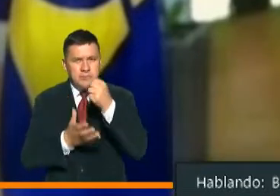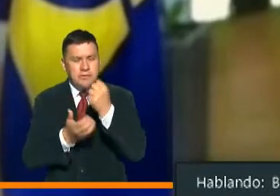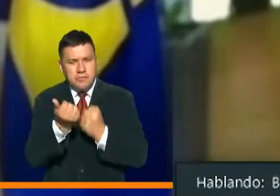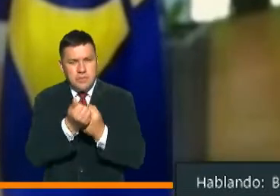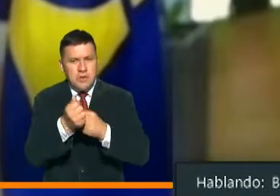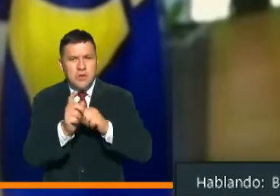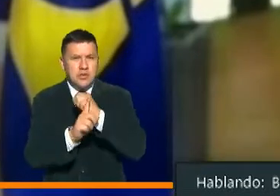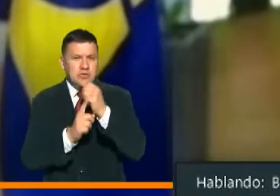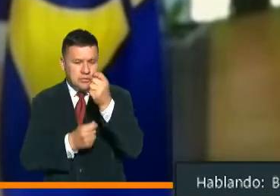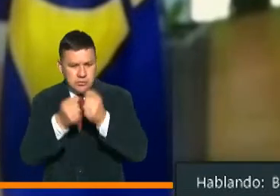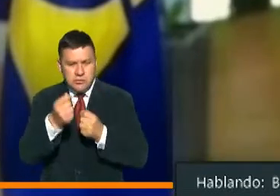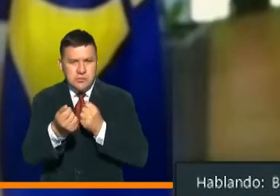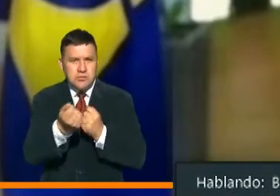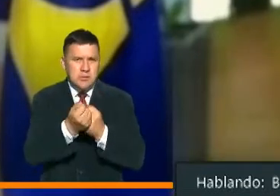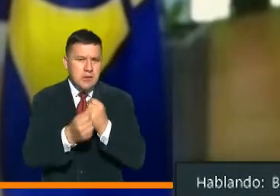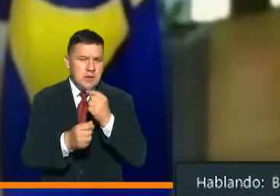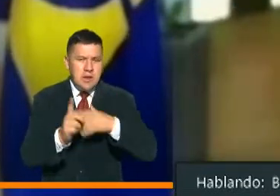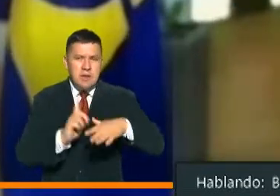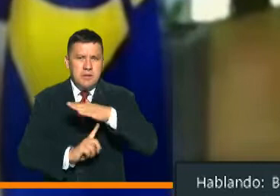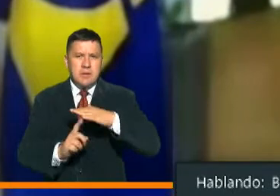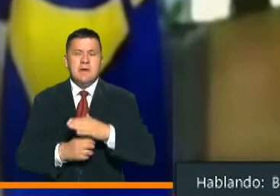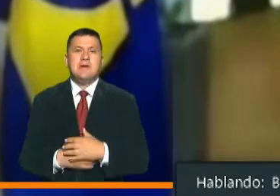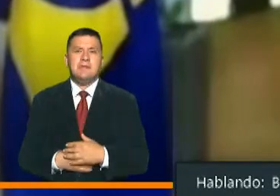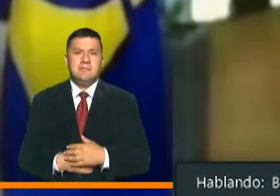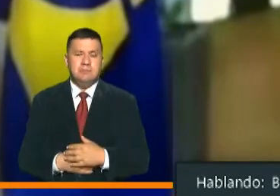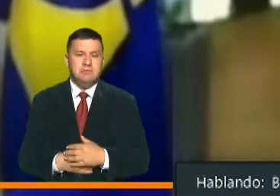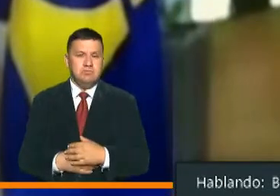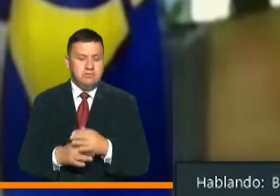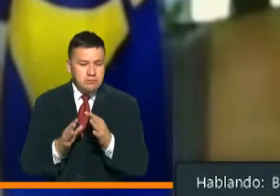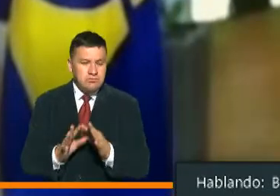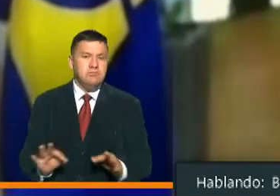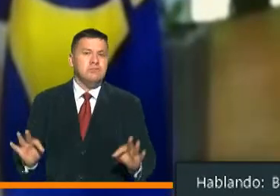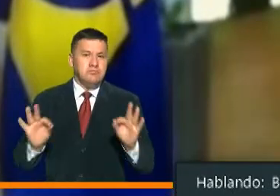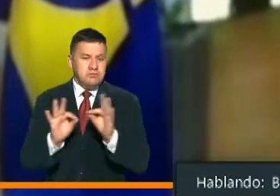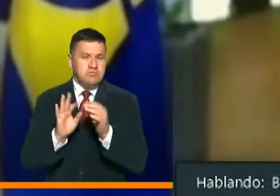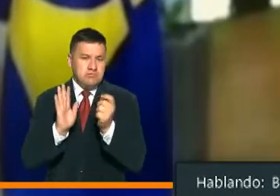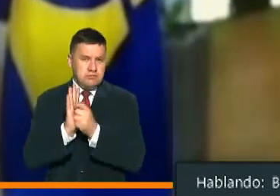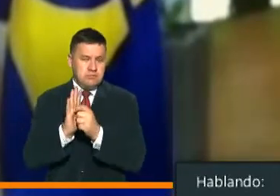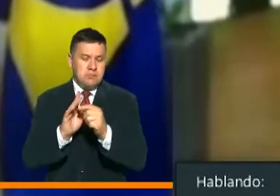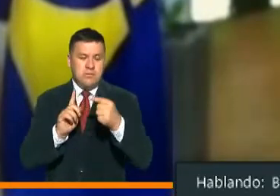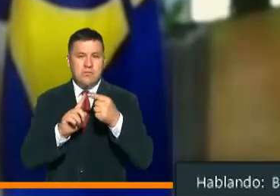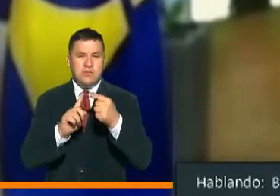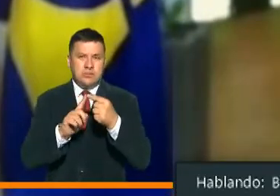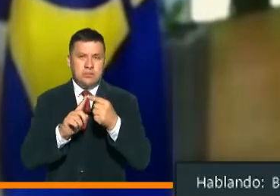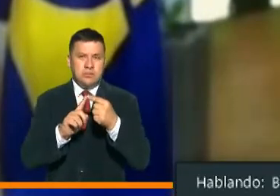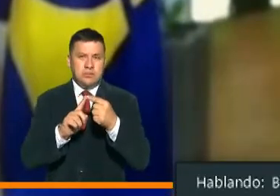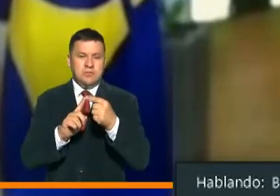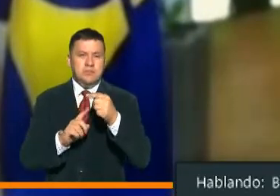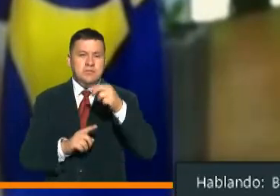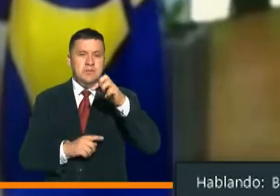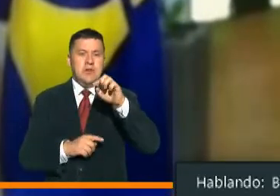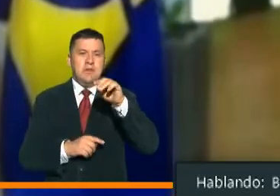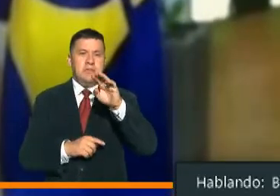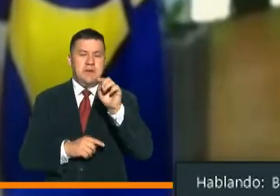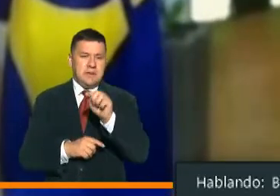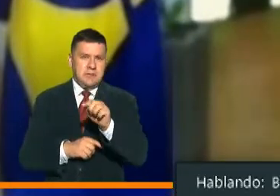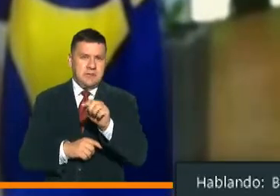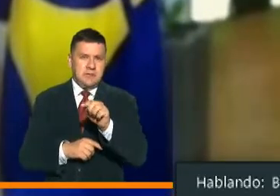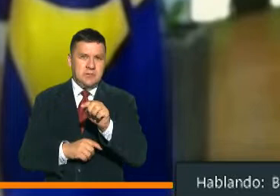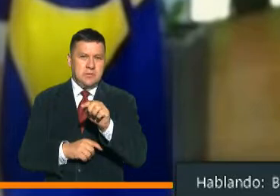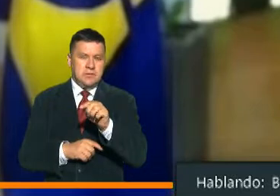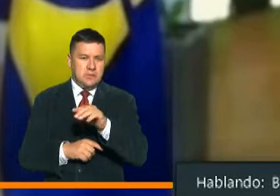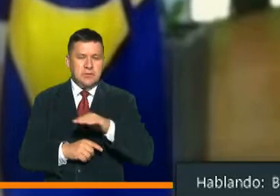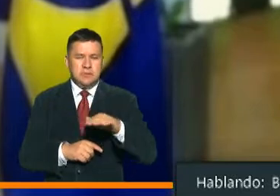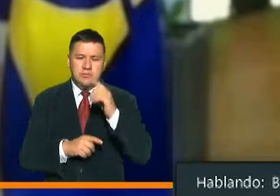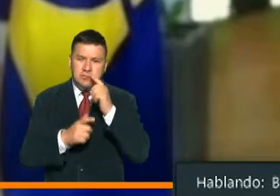económico y social o económico y ambiental. En esto las prioridades serán, uno, las pymes, un segmento que reúne la